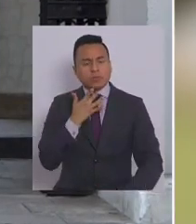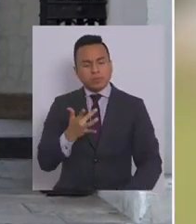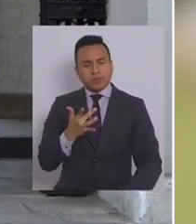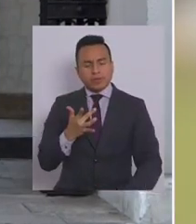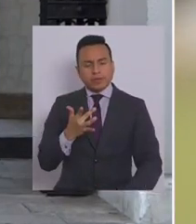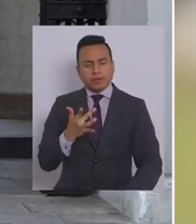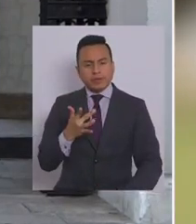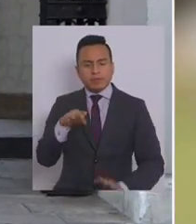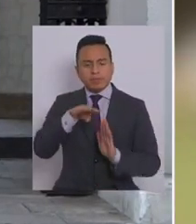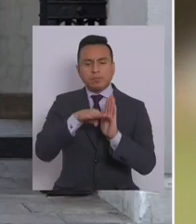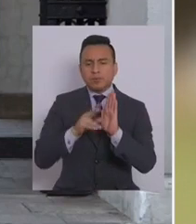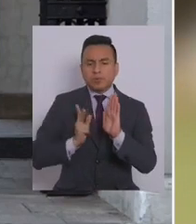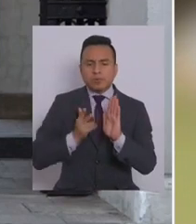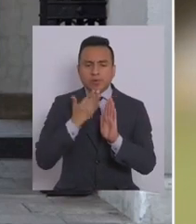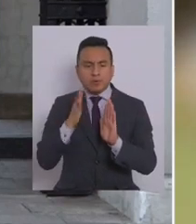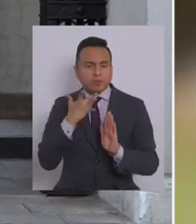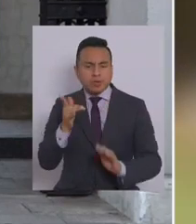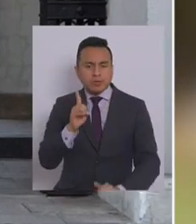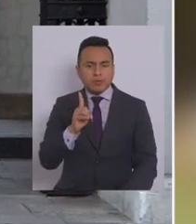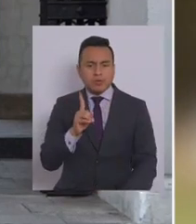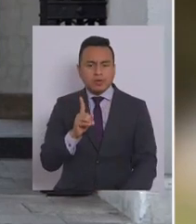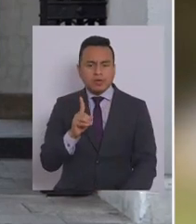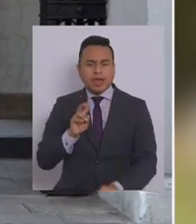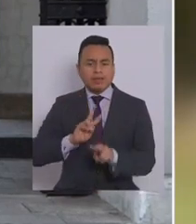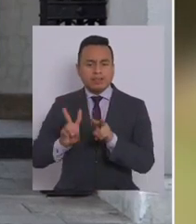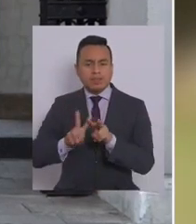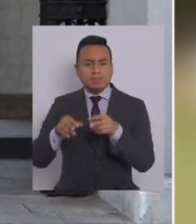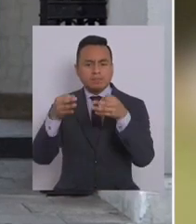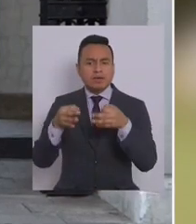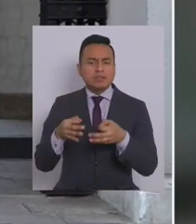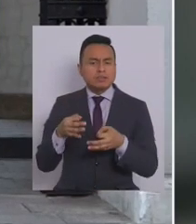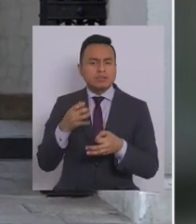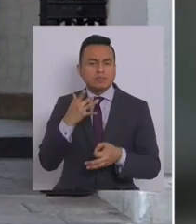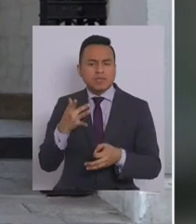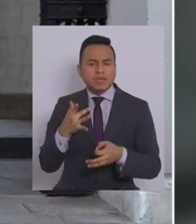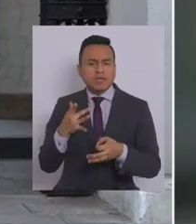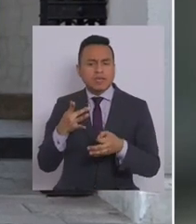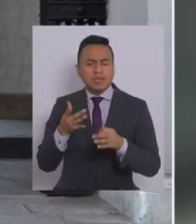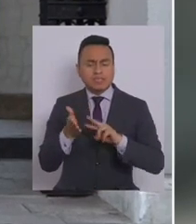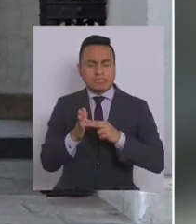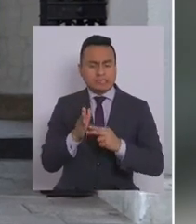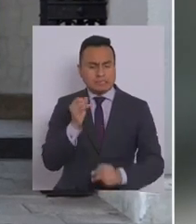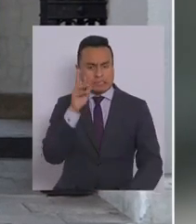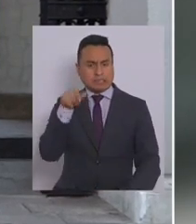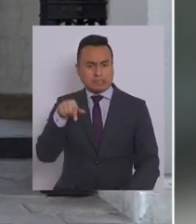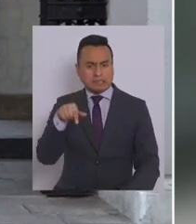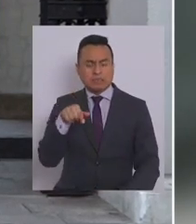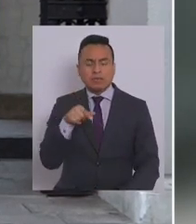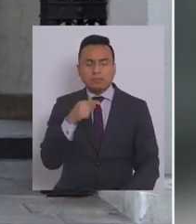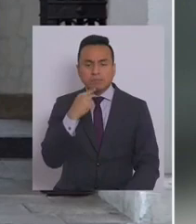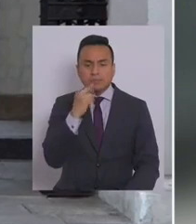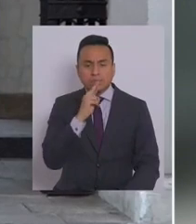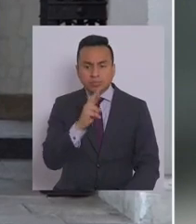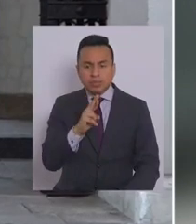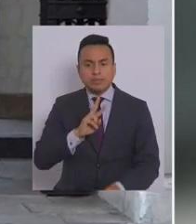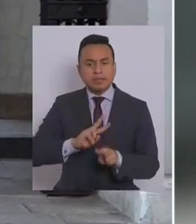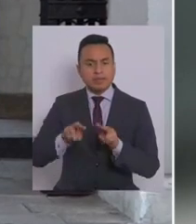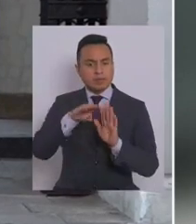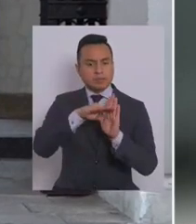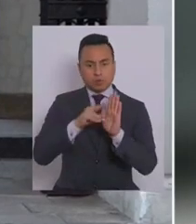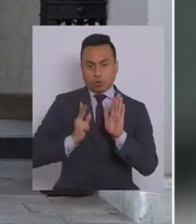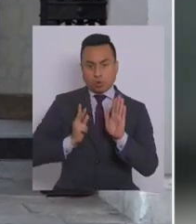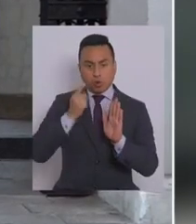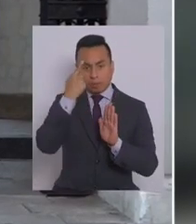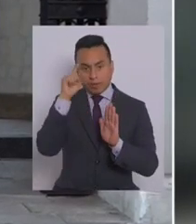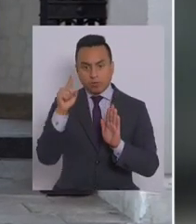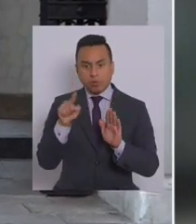había un protocolo mejor para que ellos pudieran actuar con mayor normalidad y atenerse a estas consecuencias? Se hace con todos los protocolos, pero